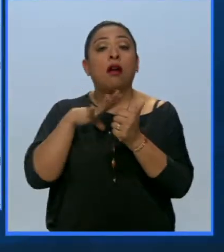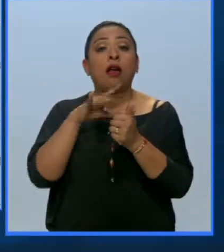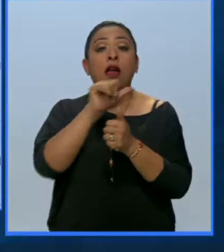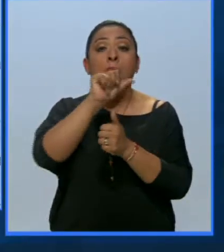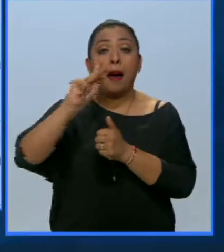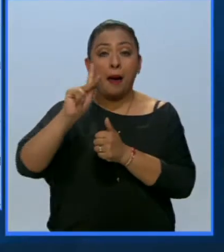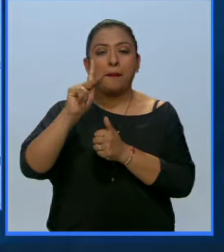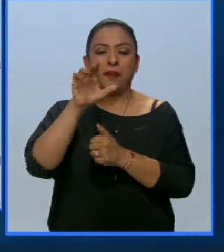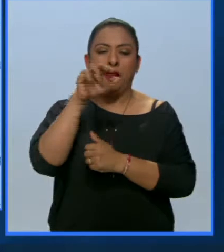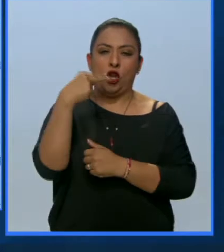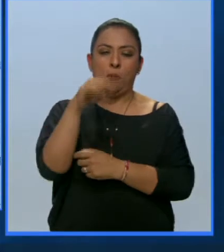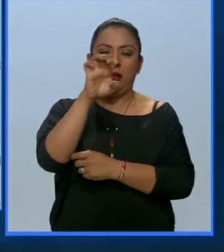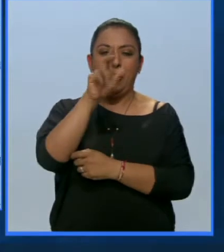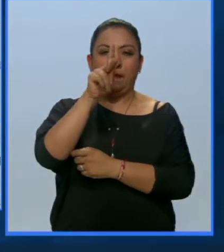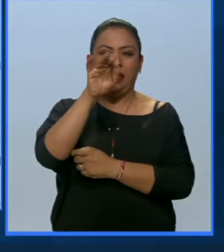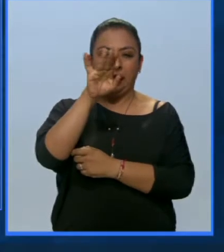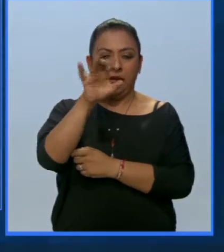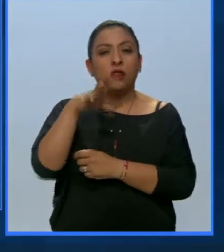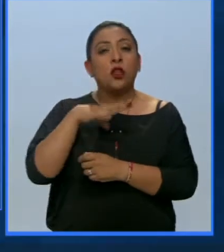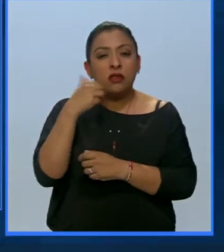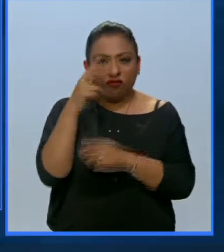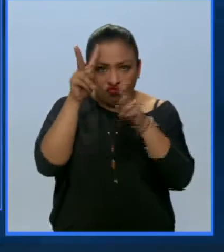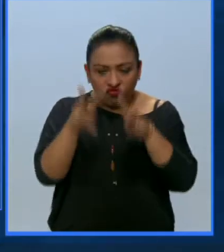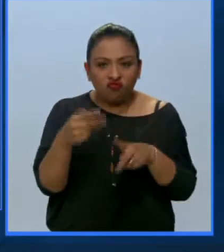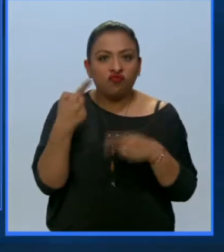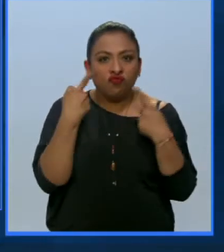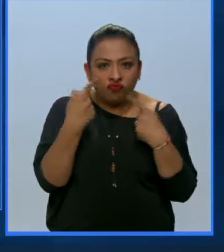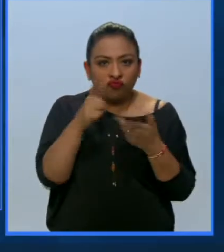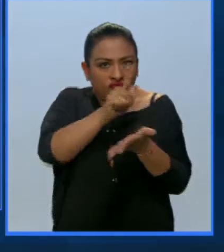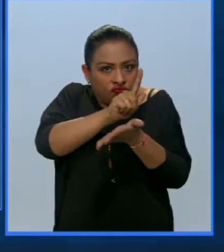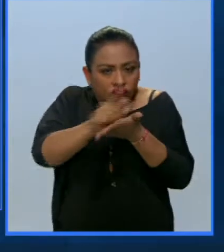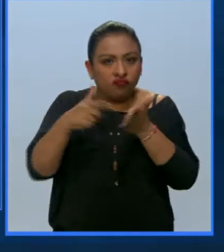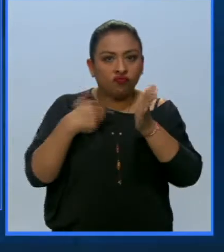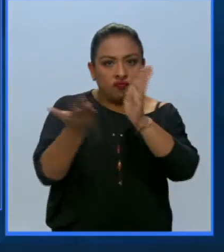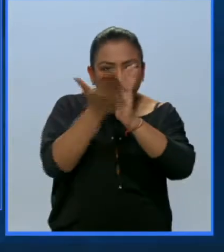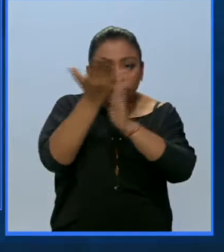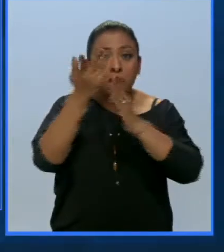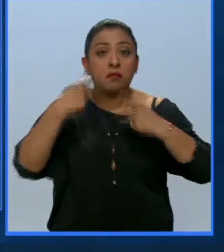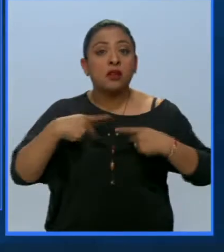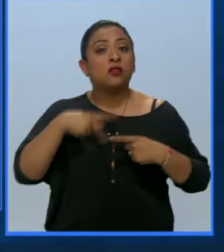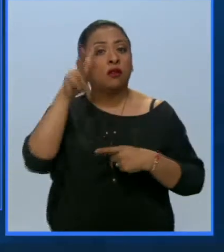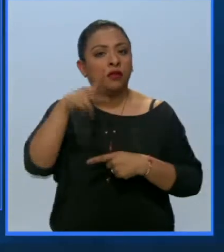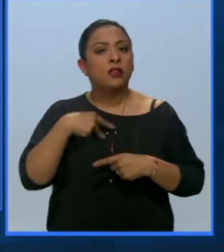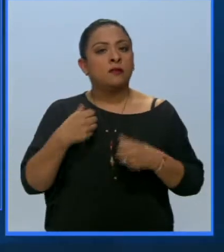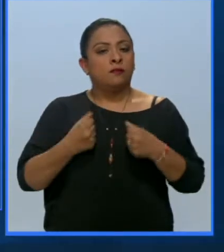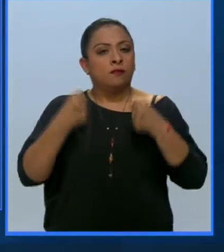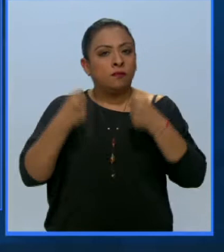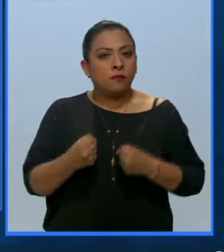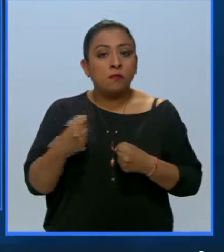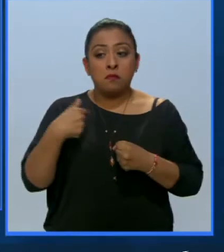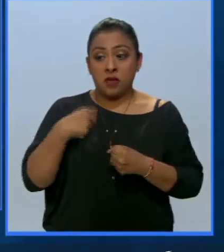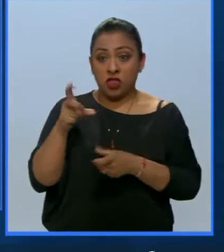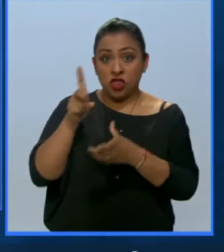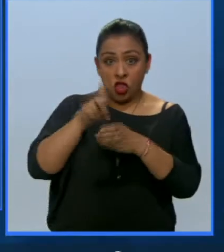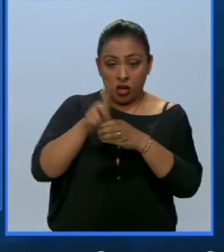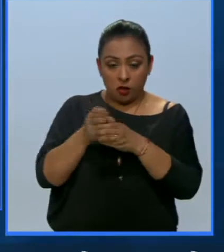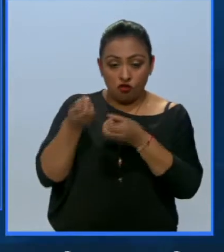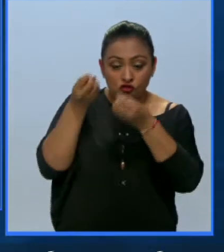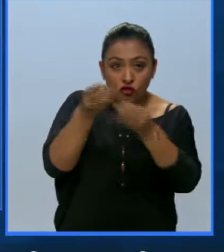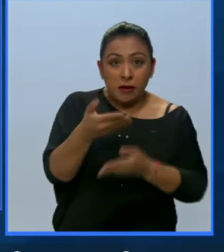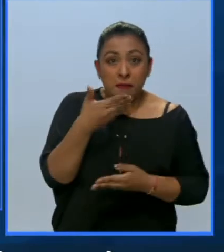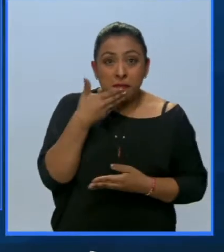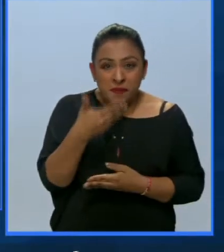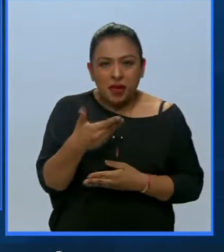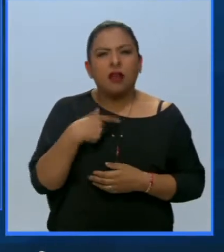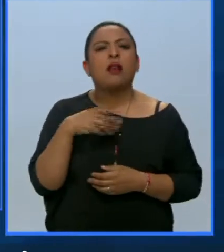plataforma Epicentro para asegurar una reconstrucción transparente en donde el ciudadano pueda estar seguro de que sus donaciones se emplearán adecuadamente.